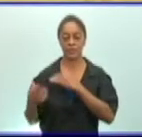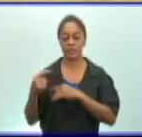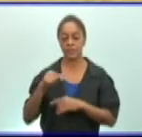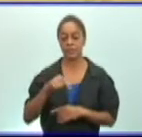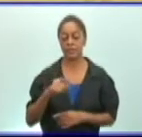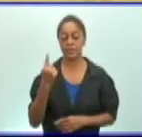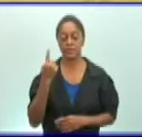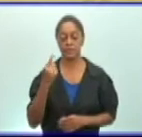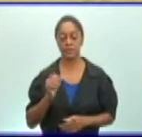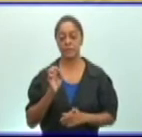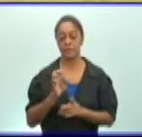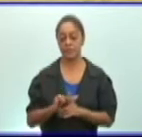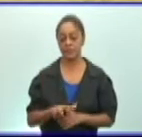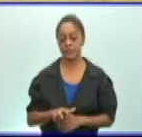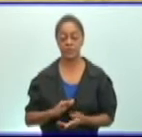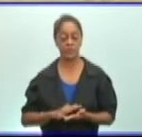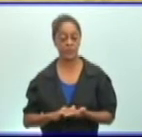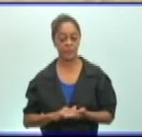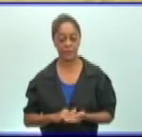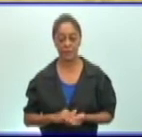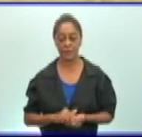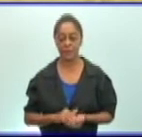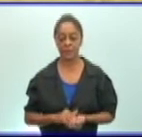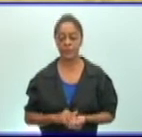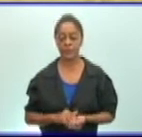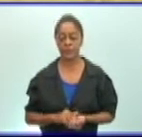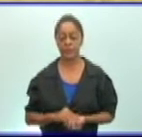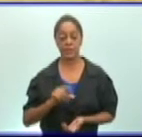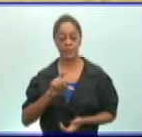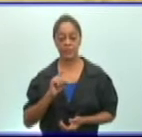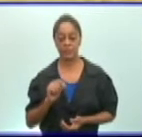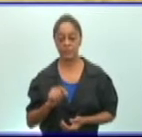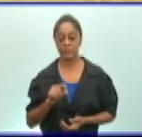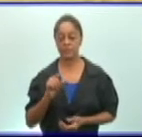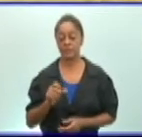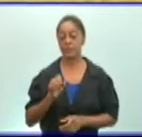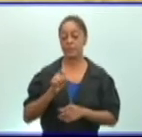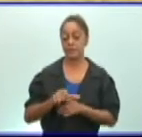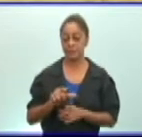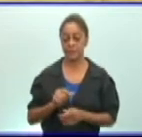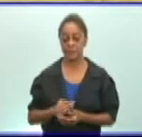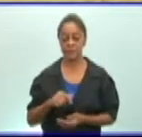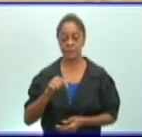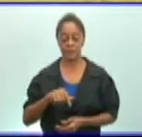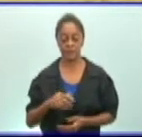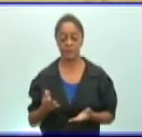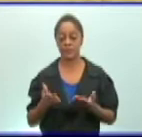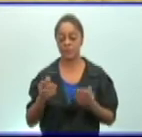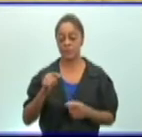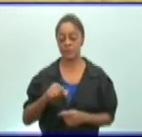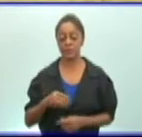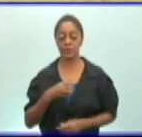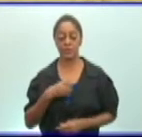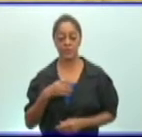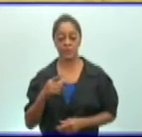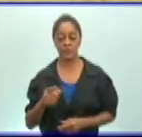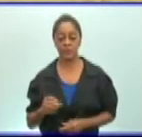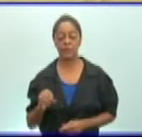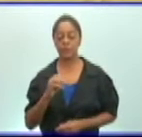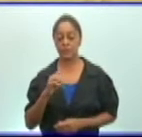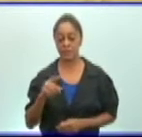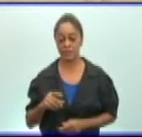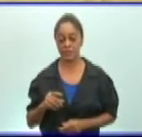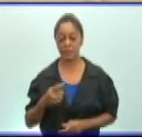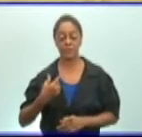primer encuentro, que para nada está siendo el último, sino que está iniciando este proceso, los quiero dejar con la orientación